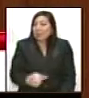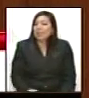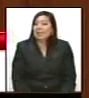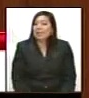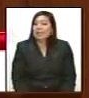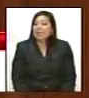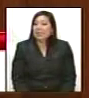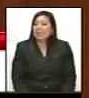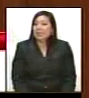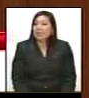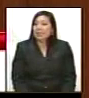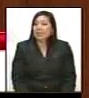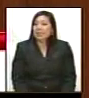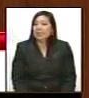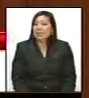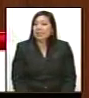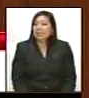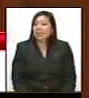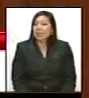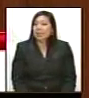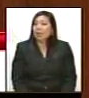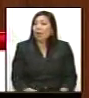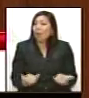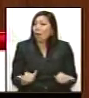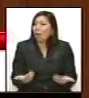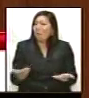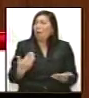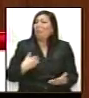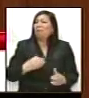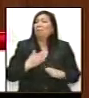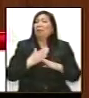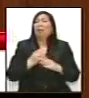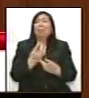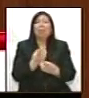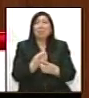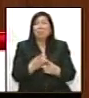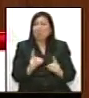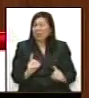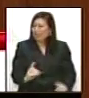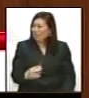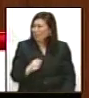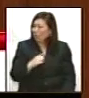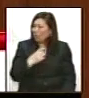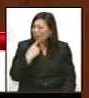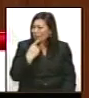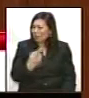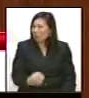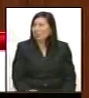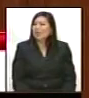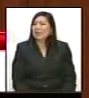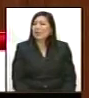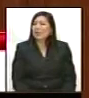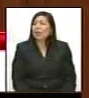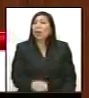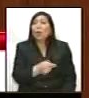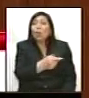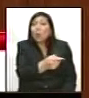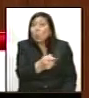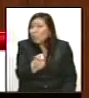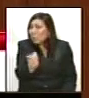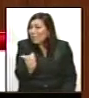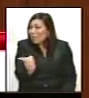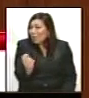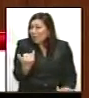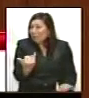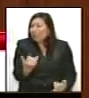el congresista quemen decisión que ahora nos damos defensor a la democracia yo quiero decirle ma jin ustedes ahora